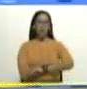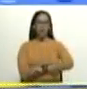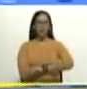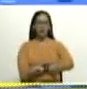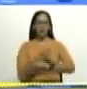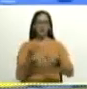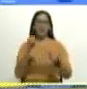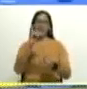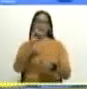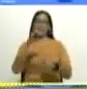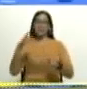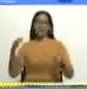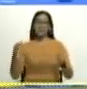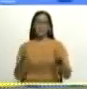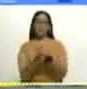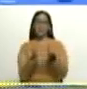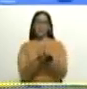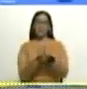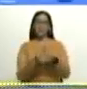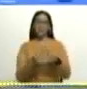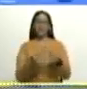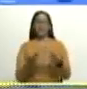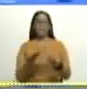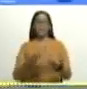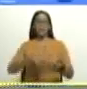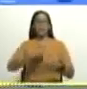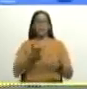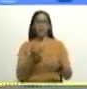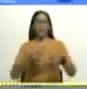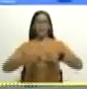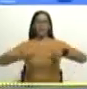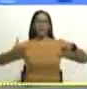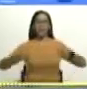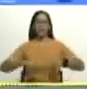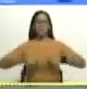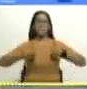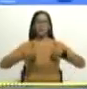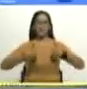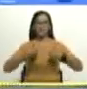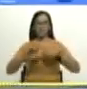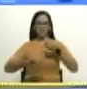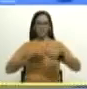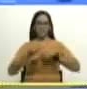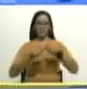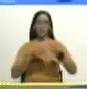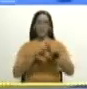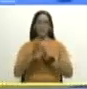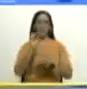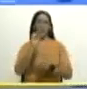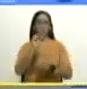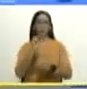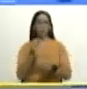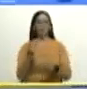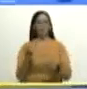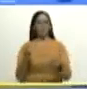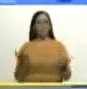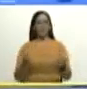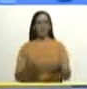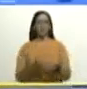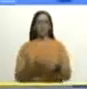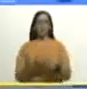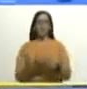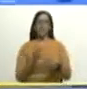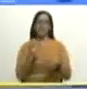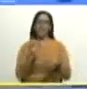en la minería, para crecer mucho más de lo que hemos hecho. Ahí hemos avanzado muy poco, casi nada.